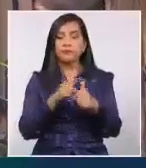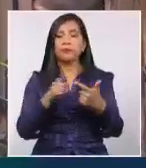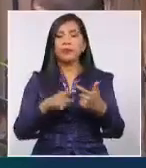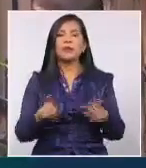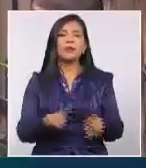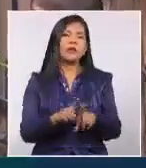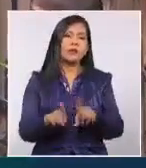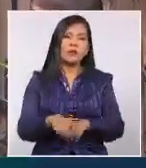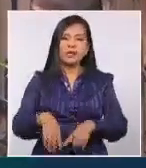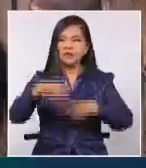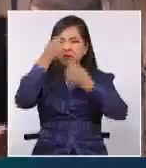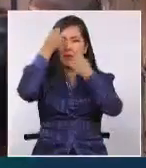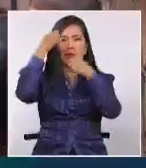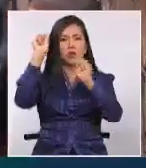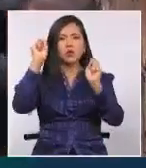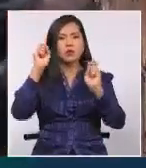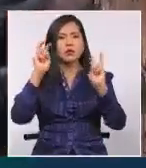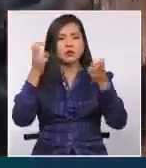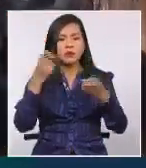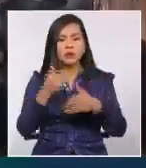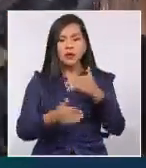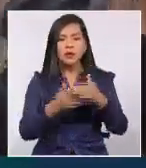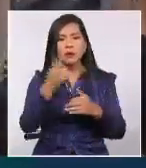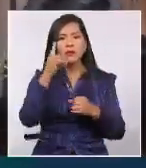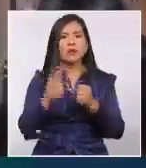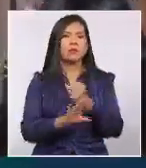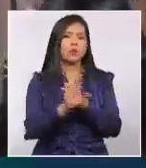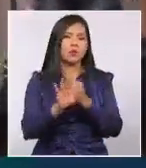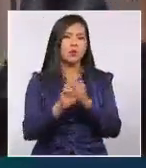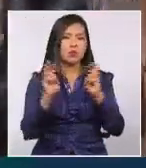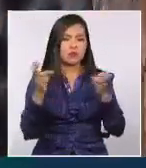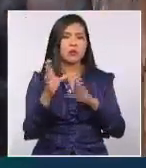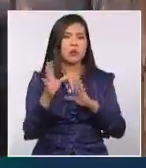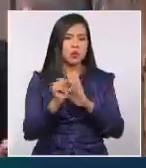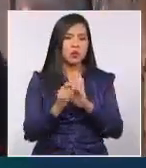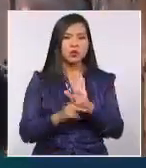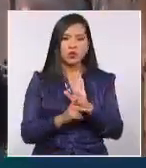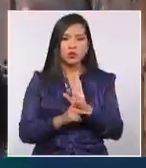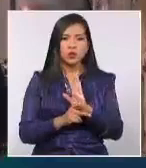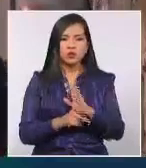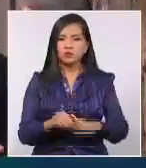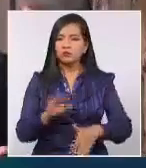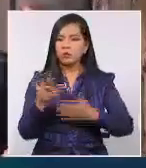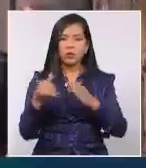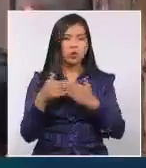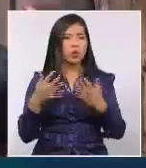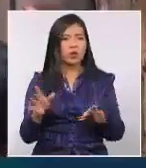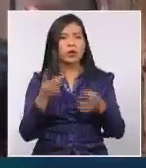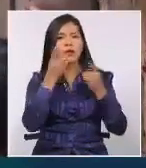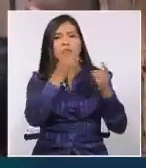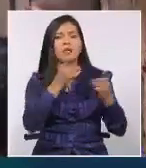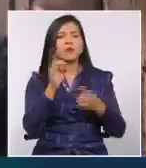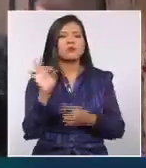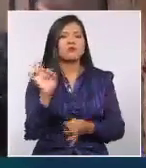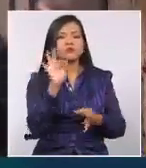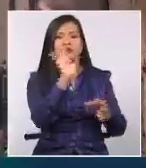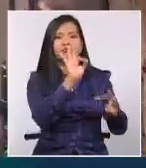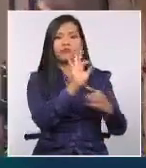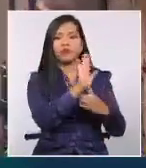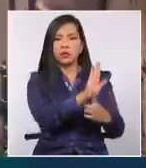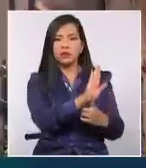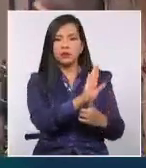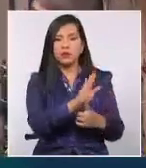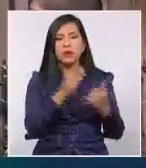desobediencia a decisiones en proceso de amparo constitucional. Es un proceso que está ya con la imputación presentada. Él va a tener que